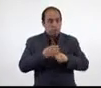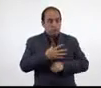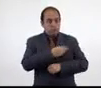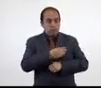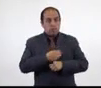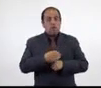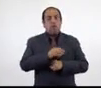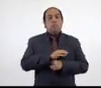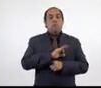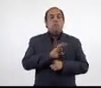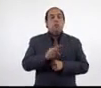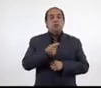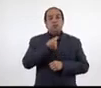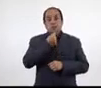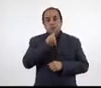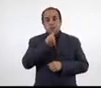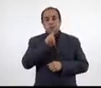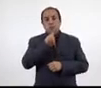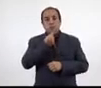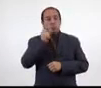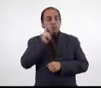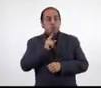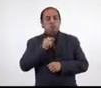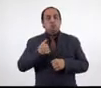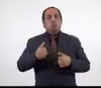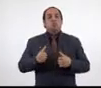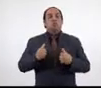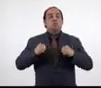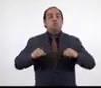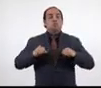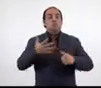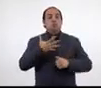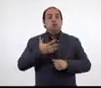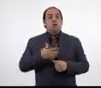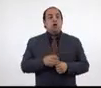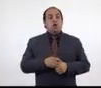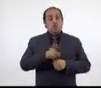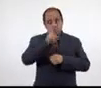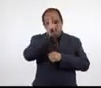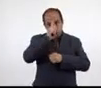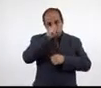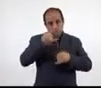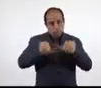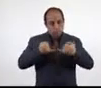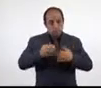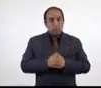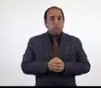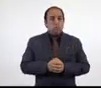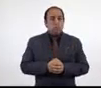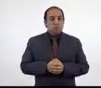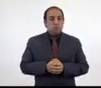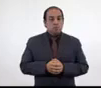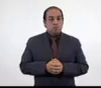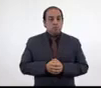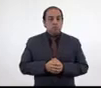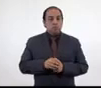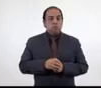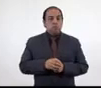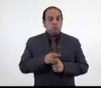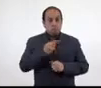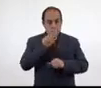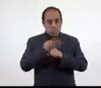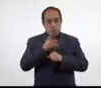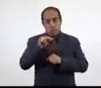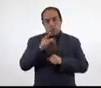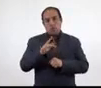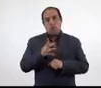niños y adolescentes queden con la seguridad jurídica correspondiente y que no se genere una situación de